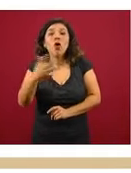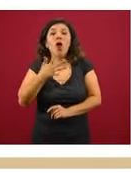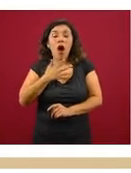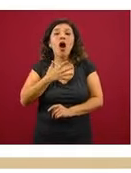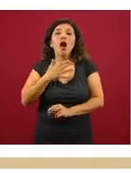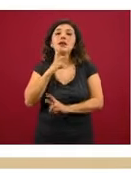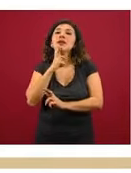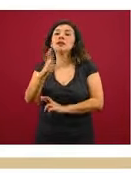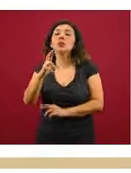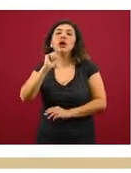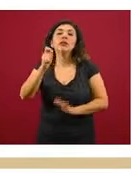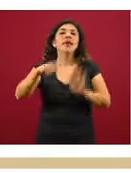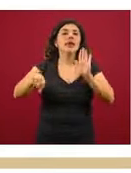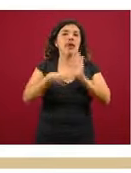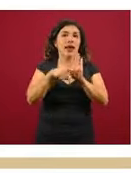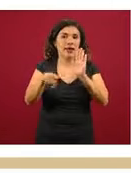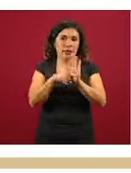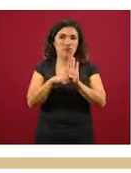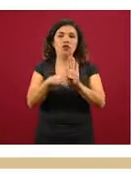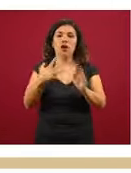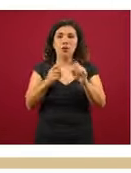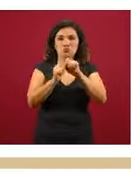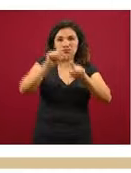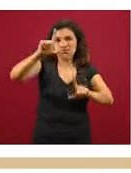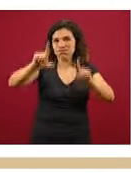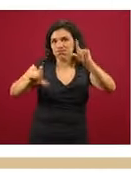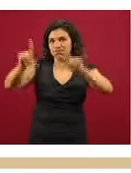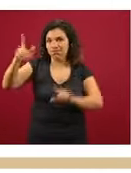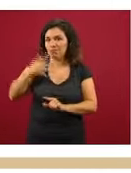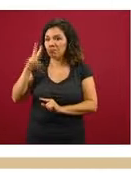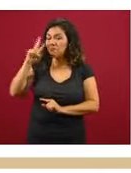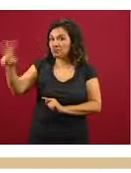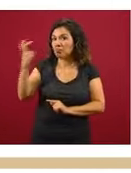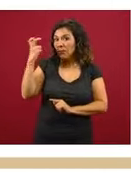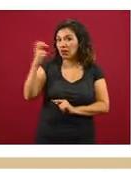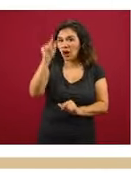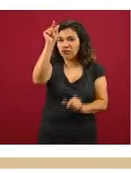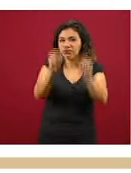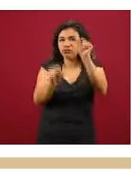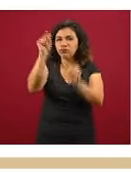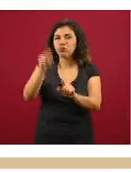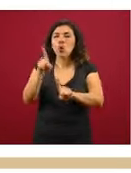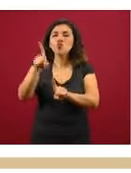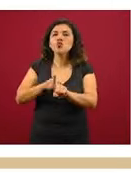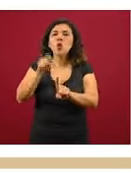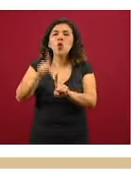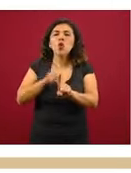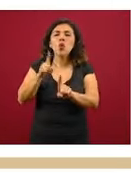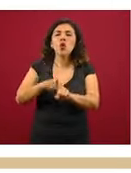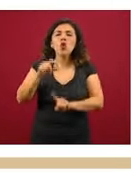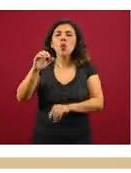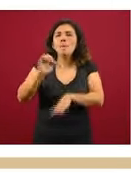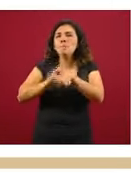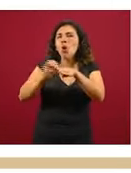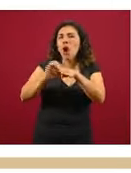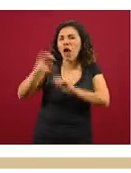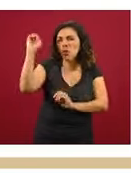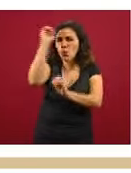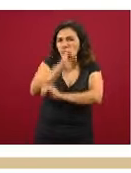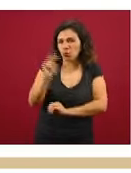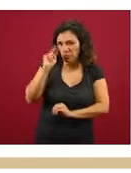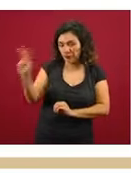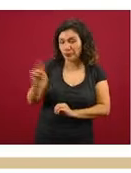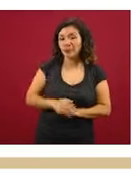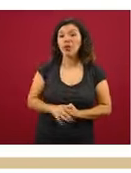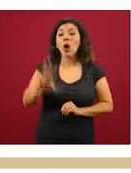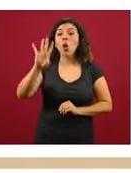obtuvo un resultado negativo. Están graficadas precisamente en las barras de color lila oscuro.